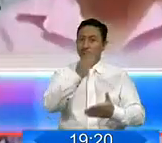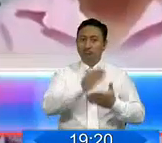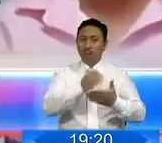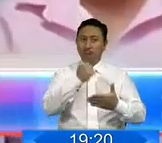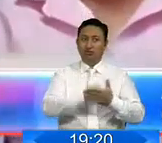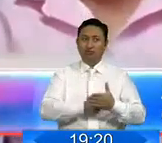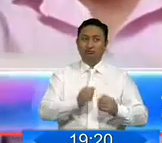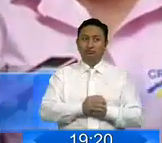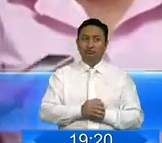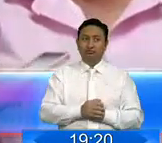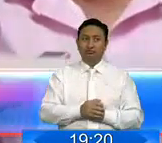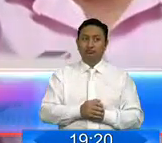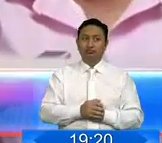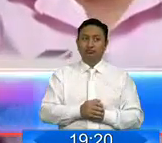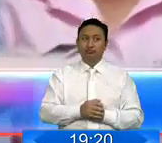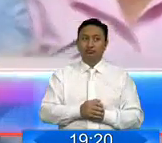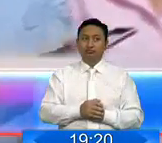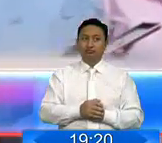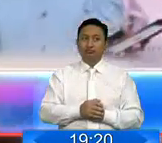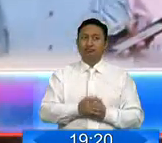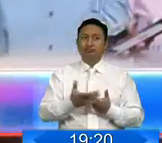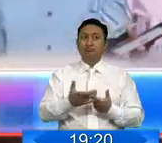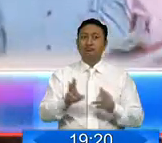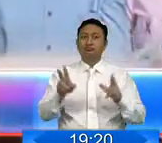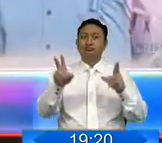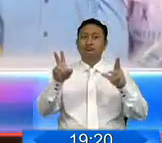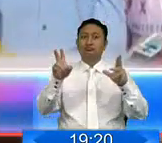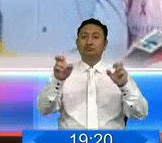Porque no es cuestión de escoger